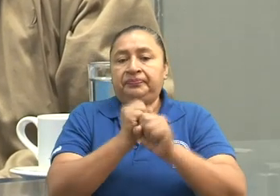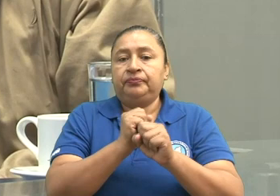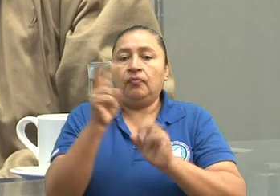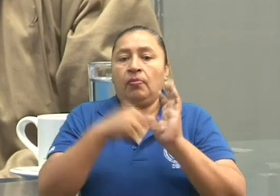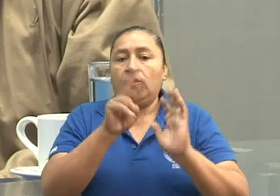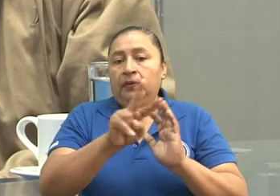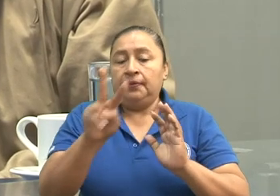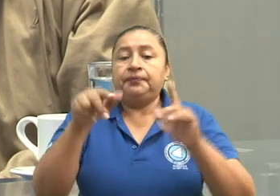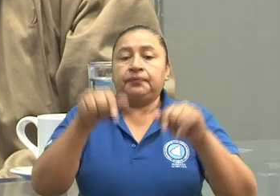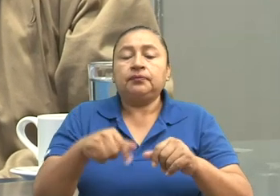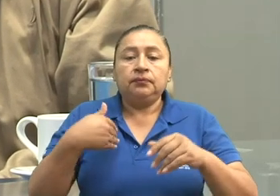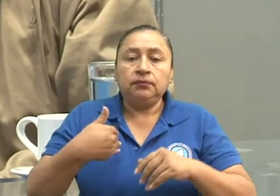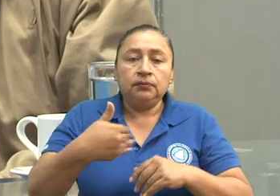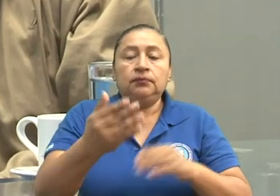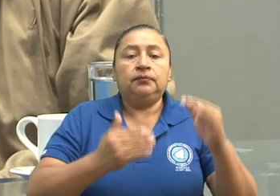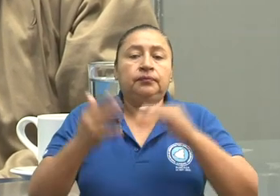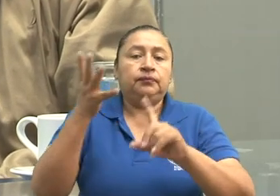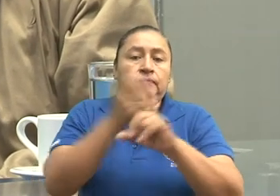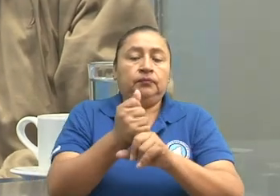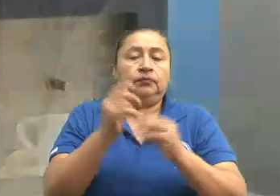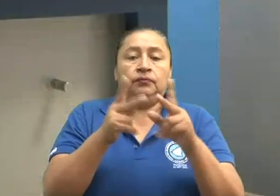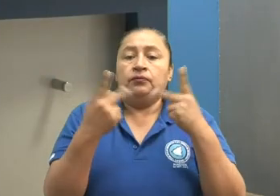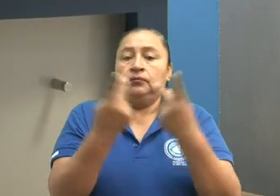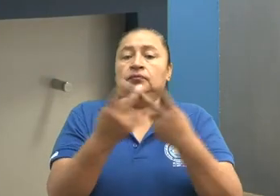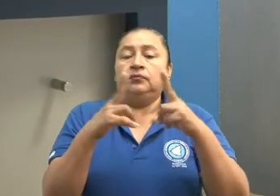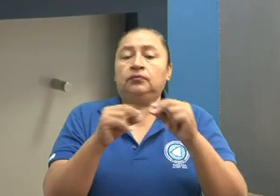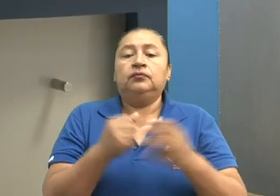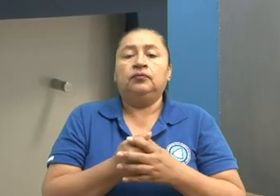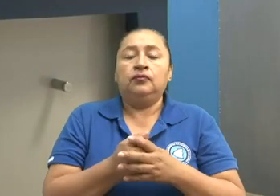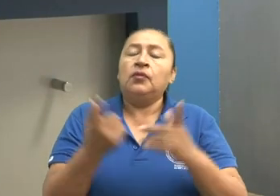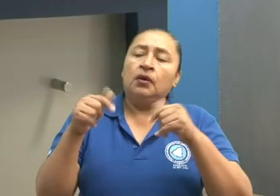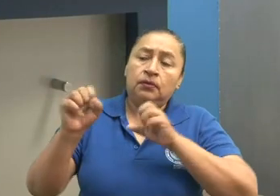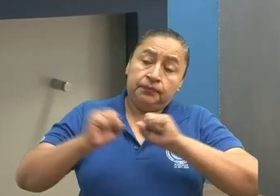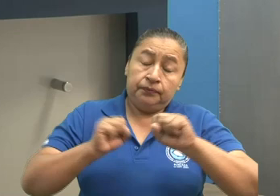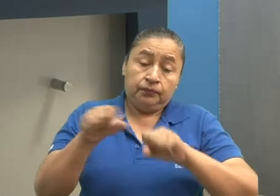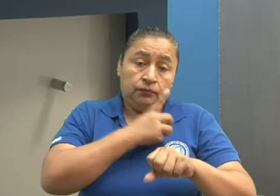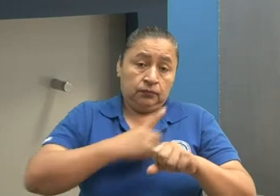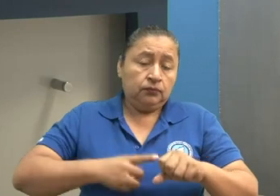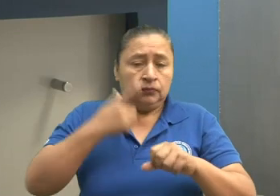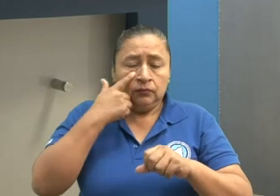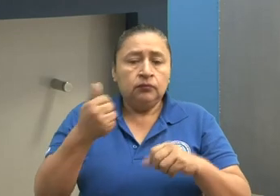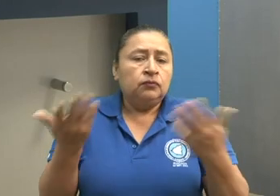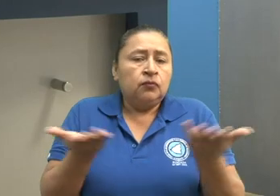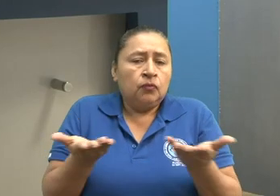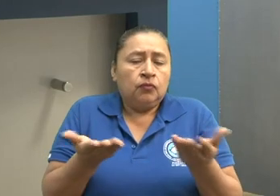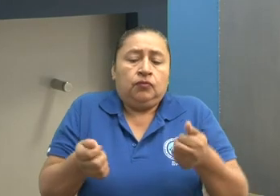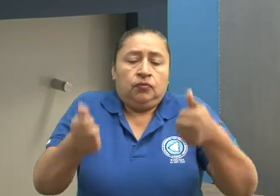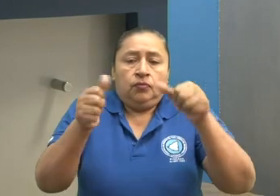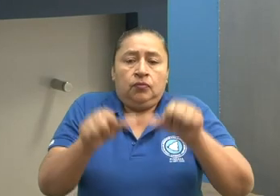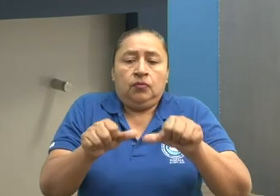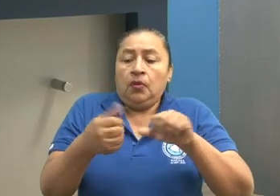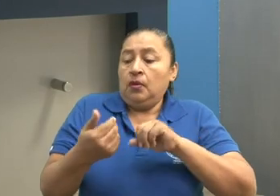avance y de mayores logros para el pueblo nicaragüense. Dentro de esa dinámica, diputado, conocer precisamente cómo se enmarca en el